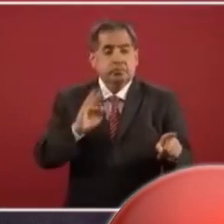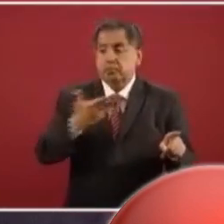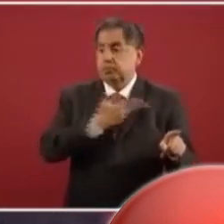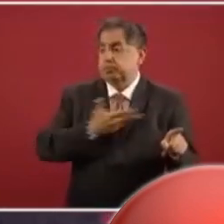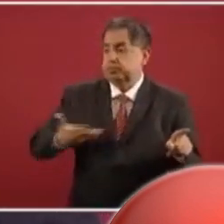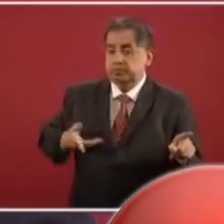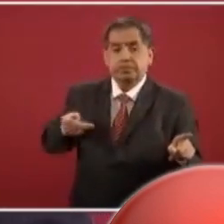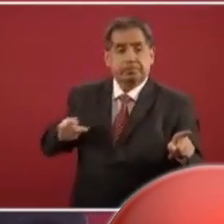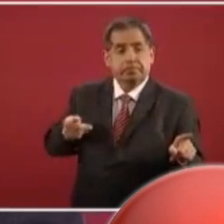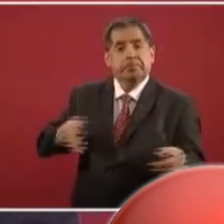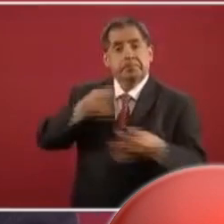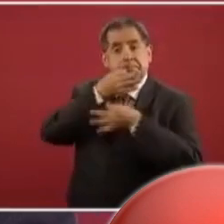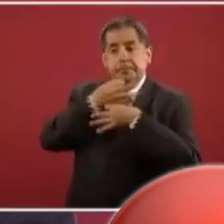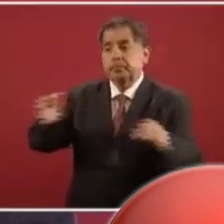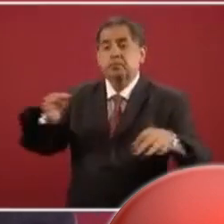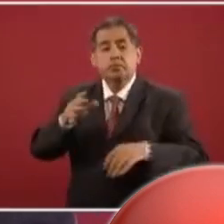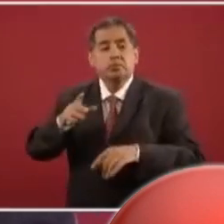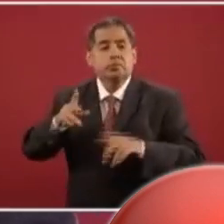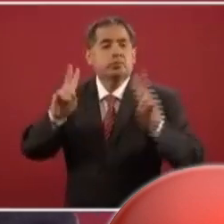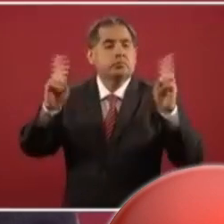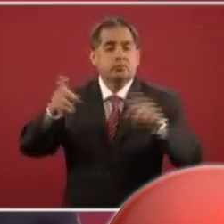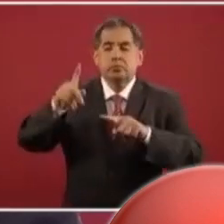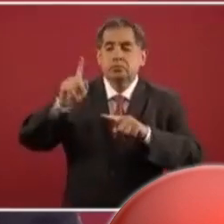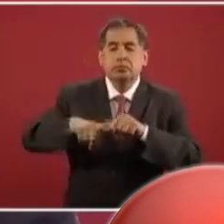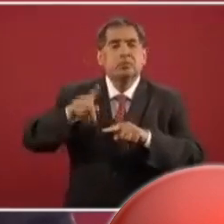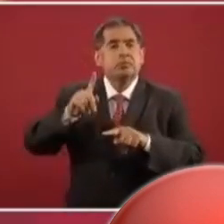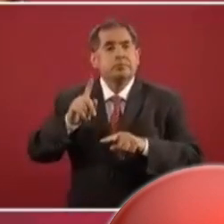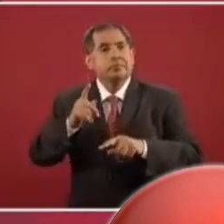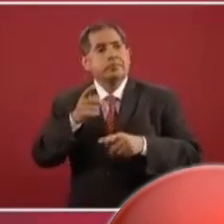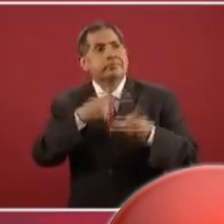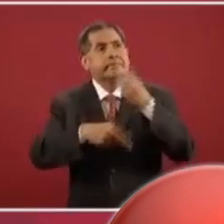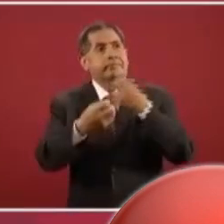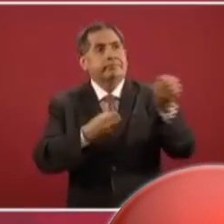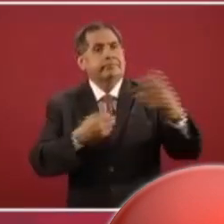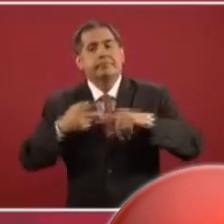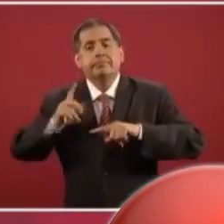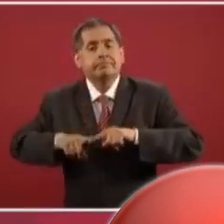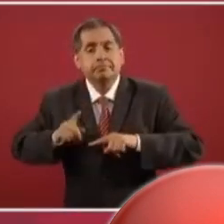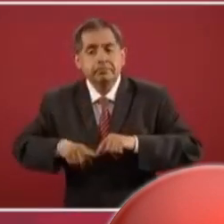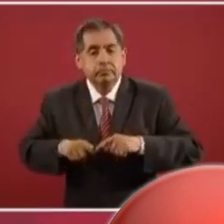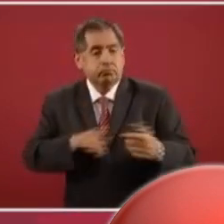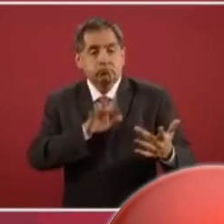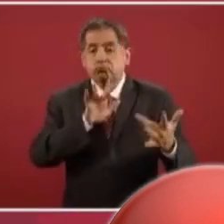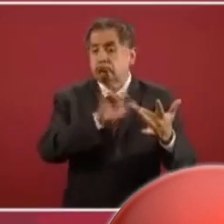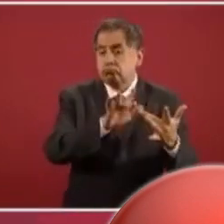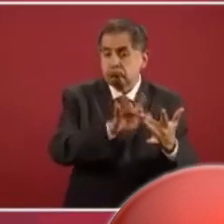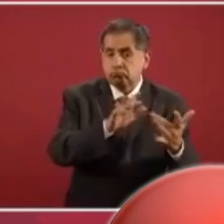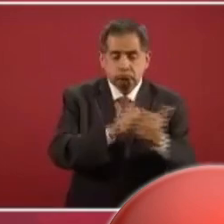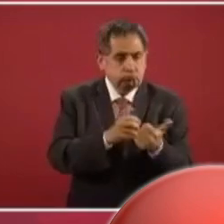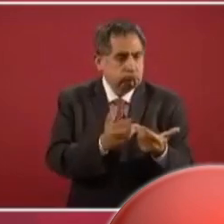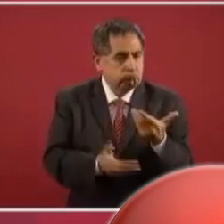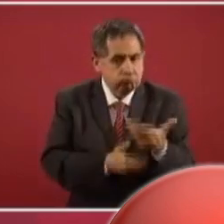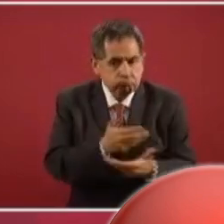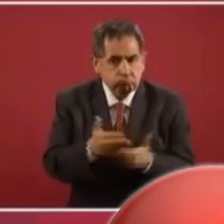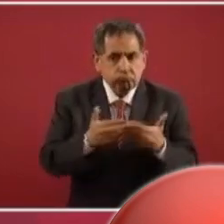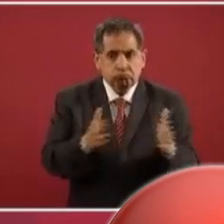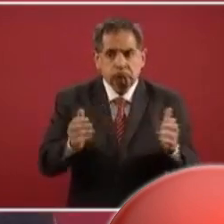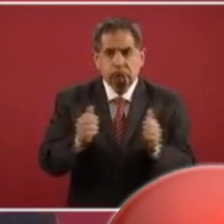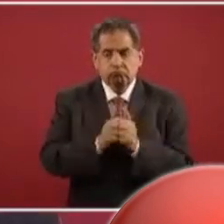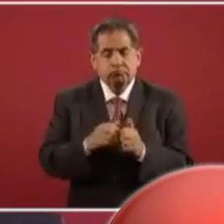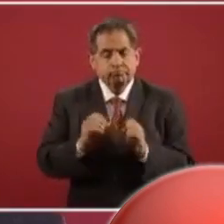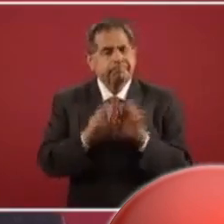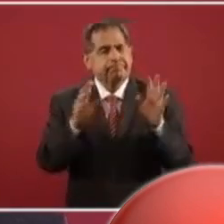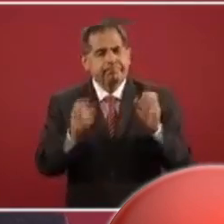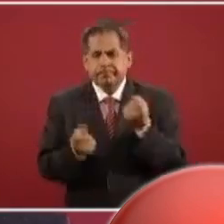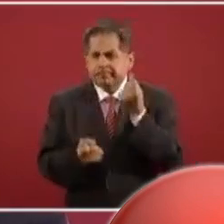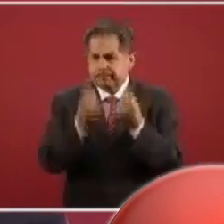presidente anunció quién es quién en las remesas, tuvieron un acercamiento directo y una gran disposición. Conforme